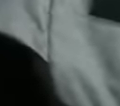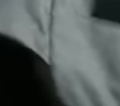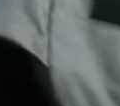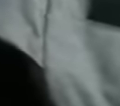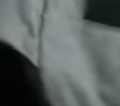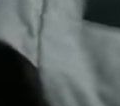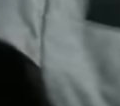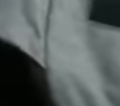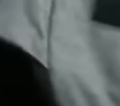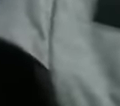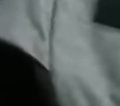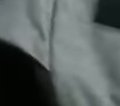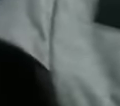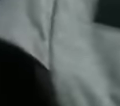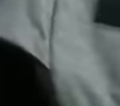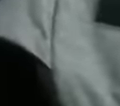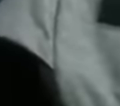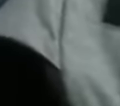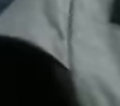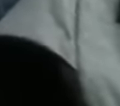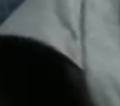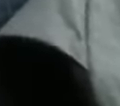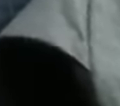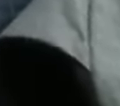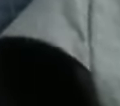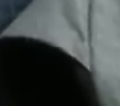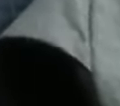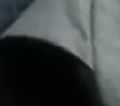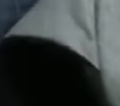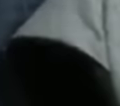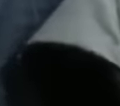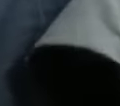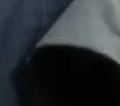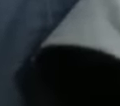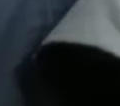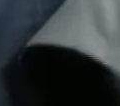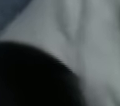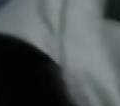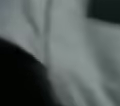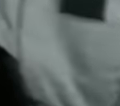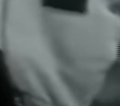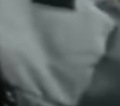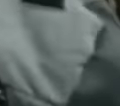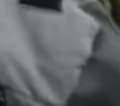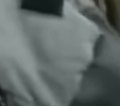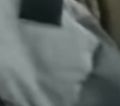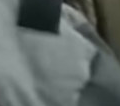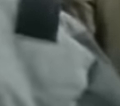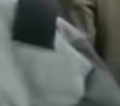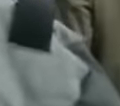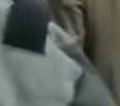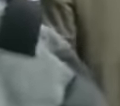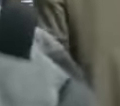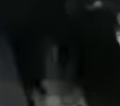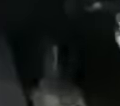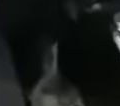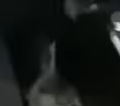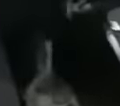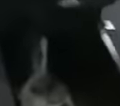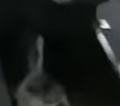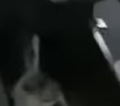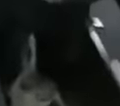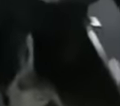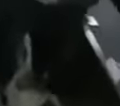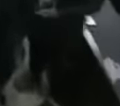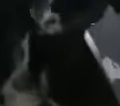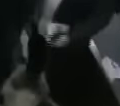representantes de las comunas, invitados especiales en el hemiciclo de sesiones del Palacio Federal Legislativo. Para